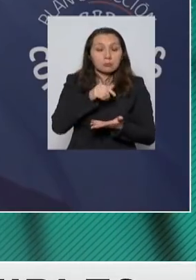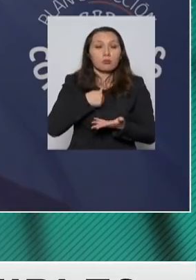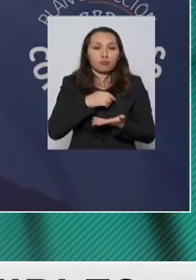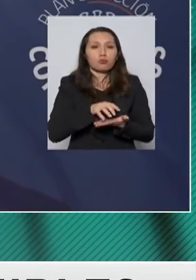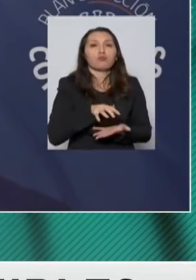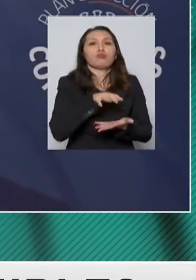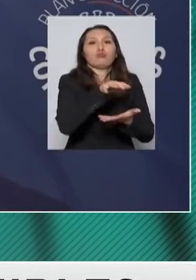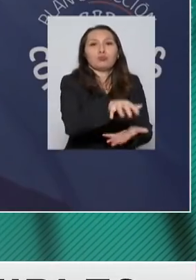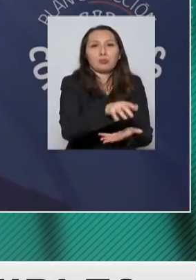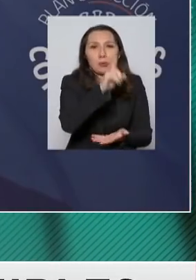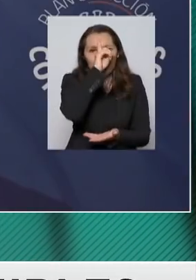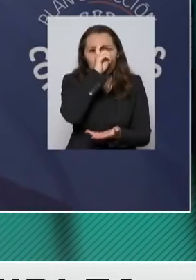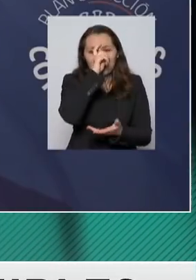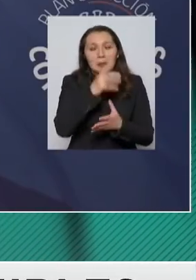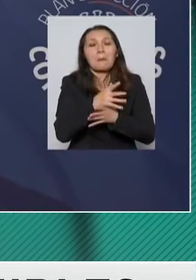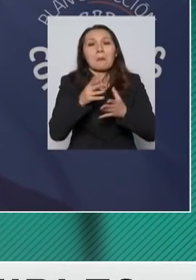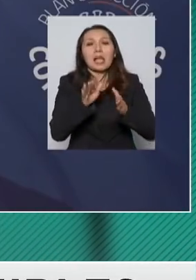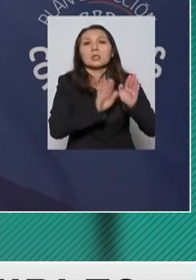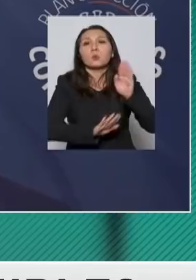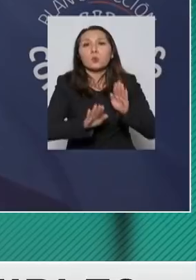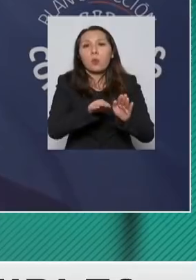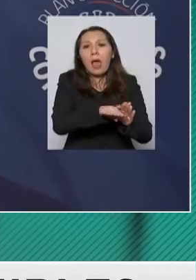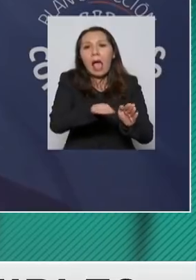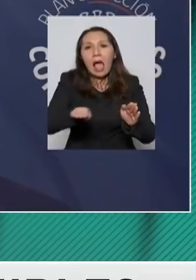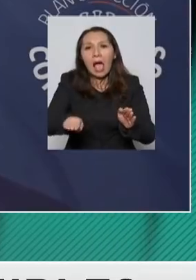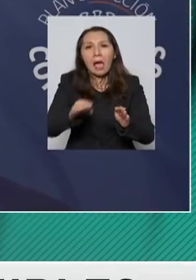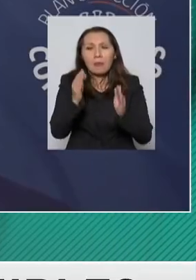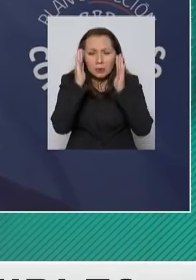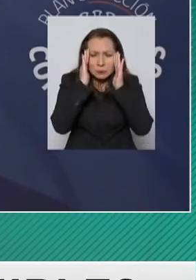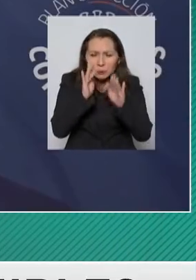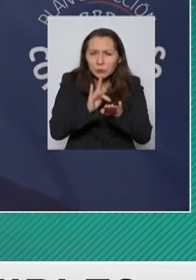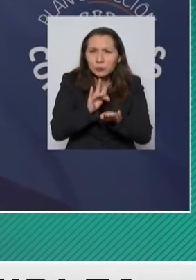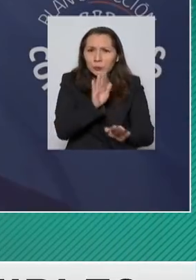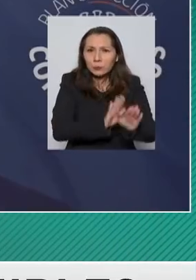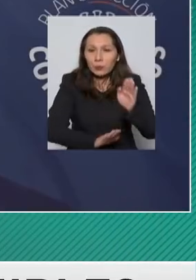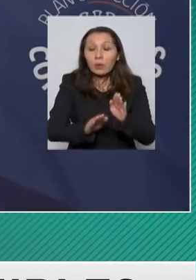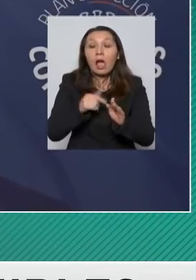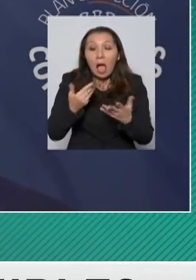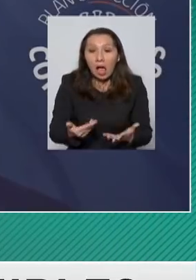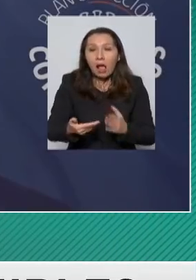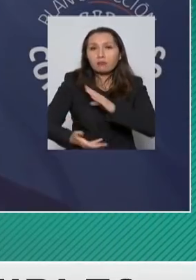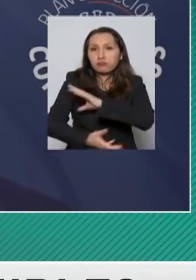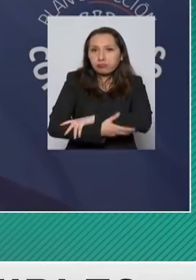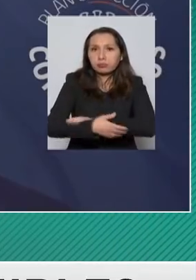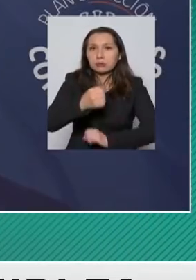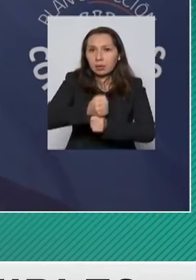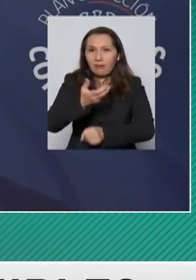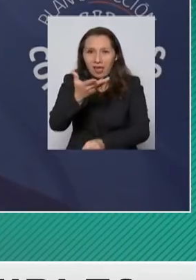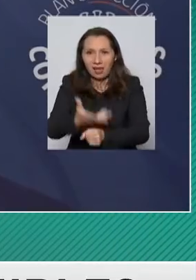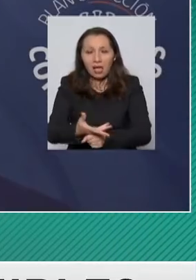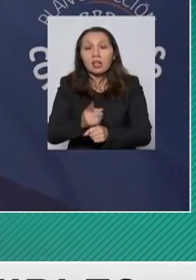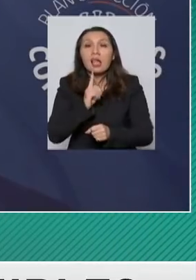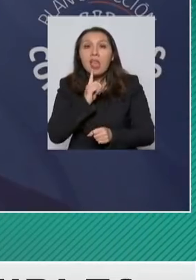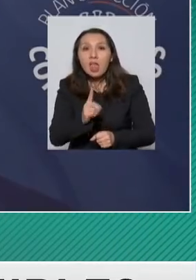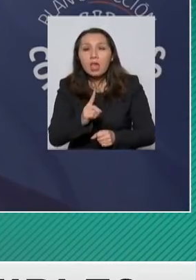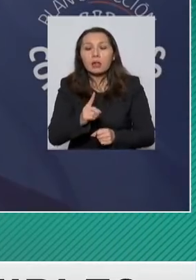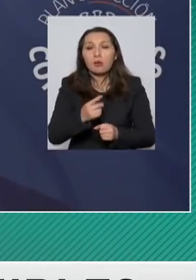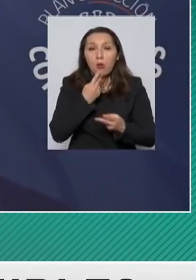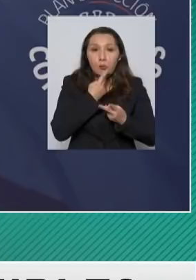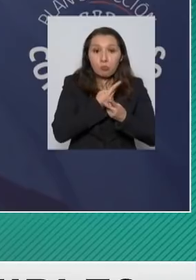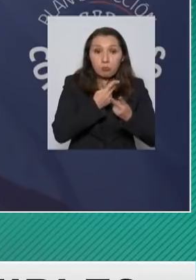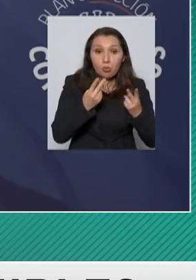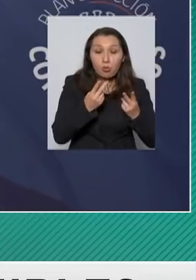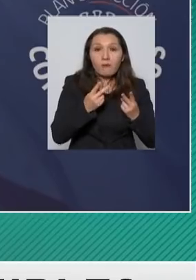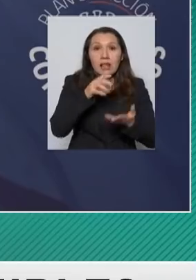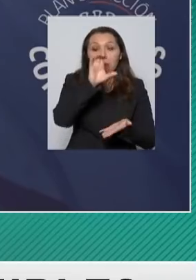nuestra capacidad de camas intensivas. Yo quiero aclarar que aquí hay un trabajo colaborativo, ¿ya? Tanto del sector público,